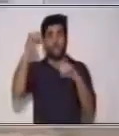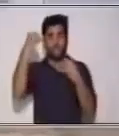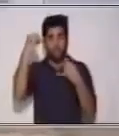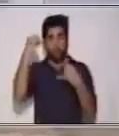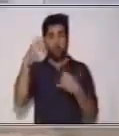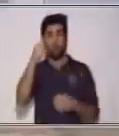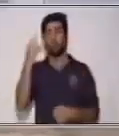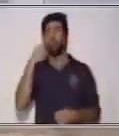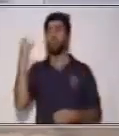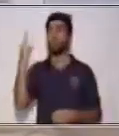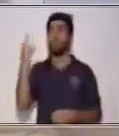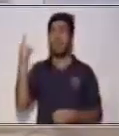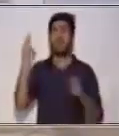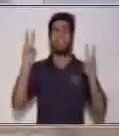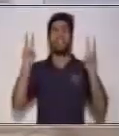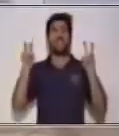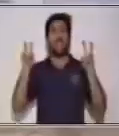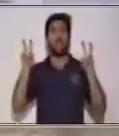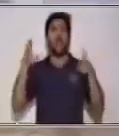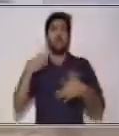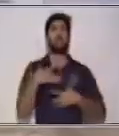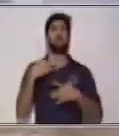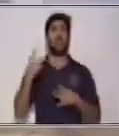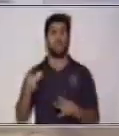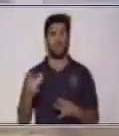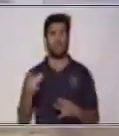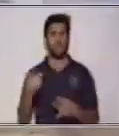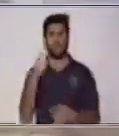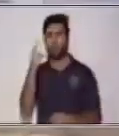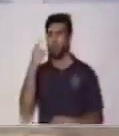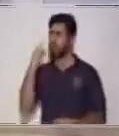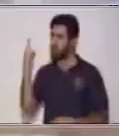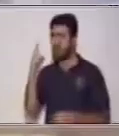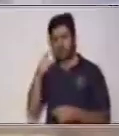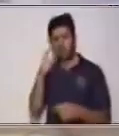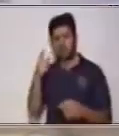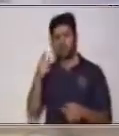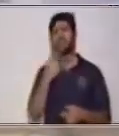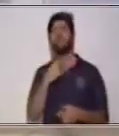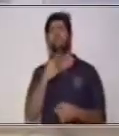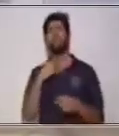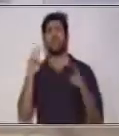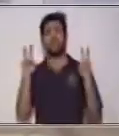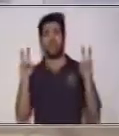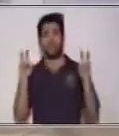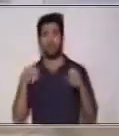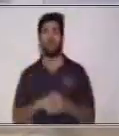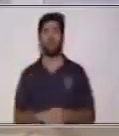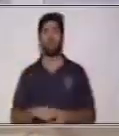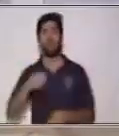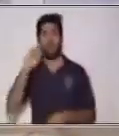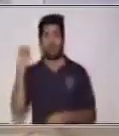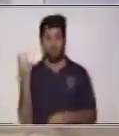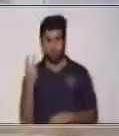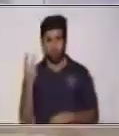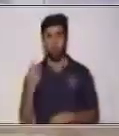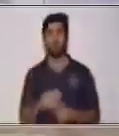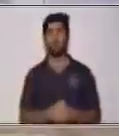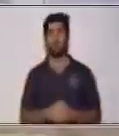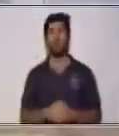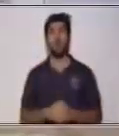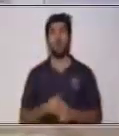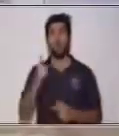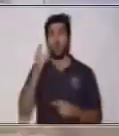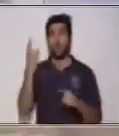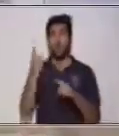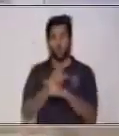tema de interés. Es lo principal, un tema que te guste bastante. Número dos, utiliza fuentes